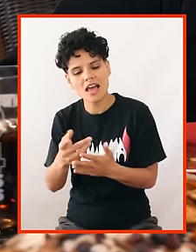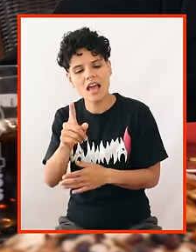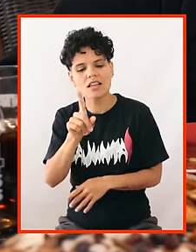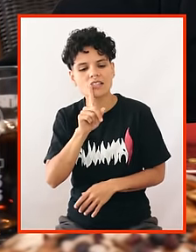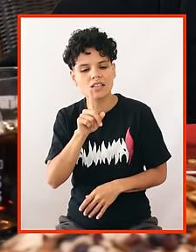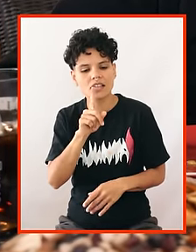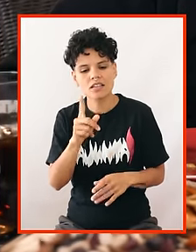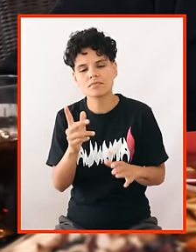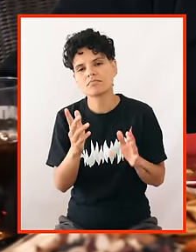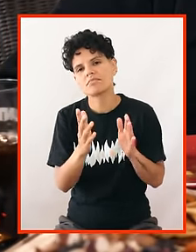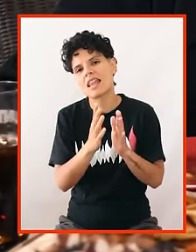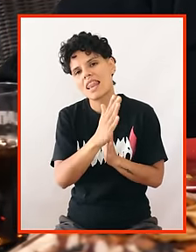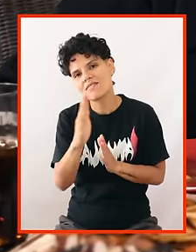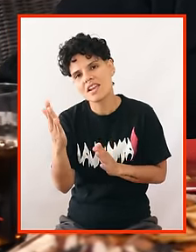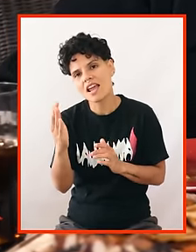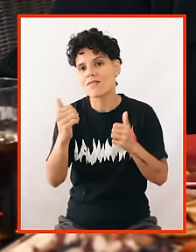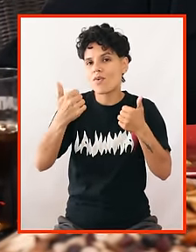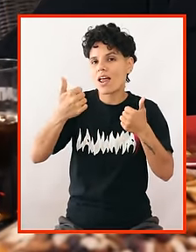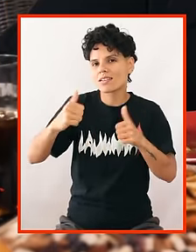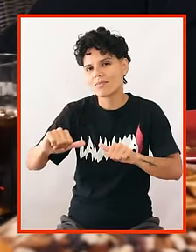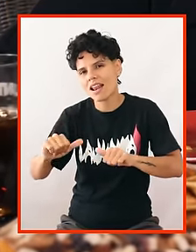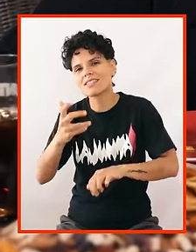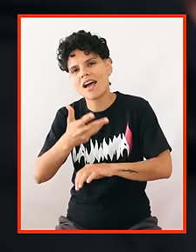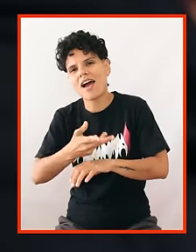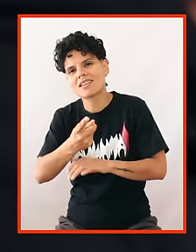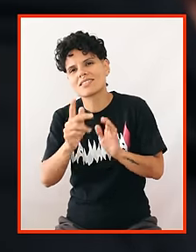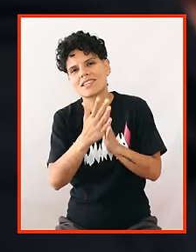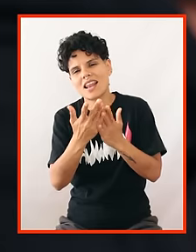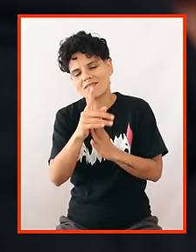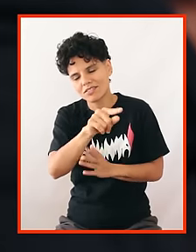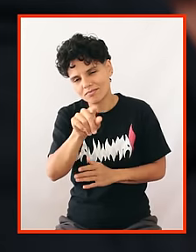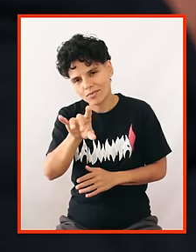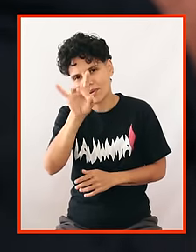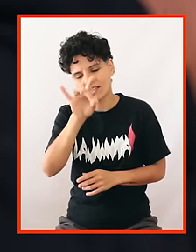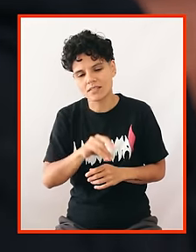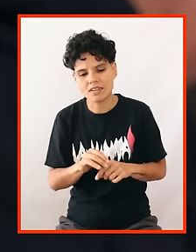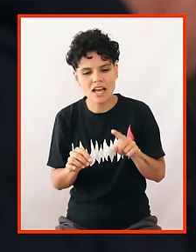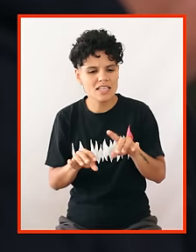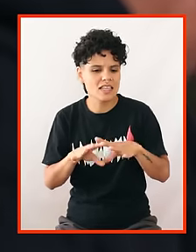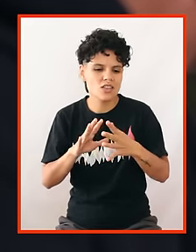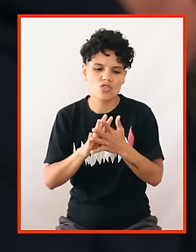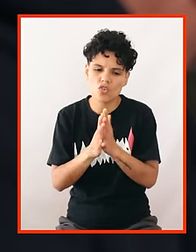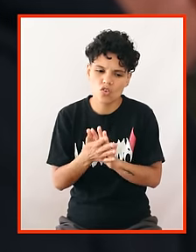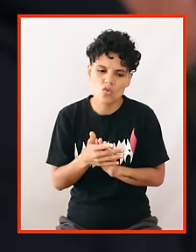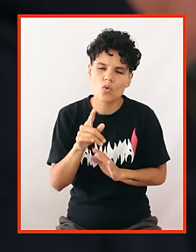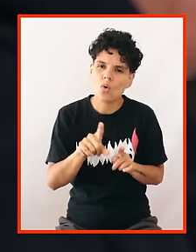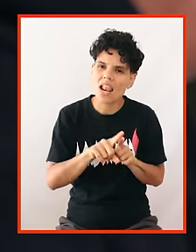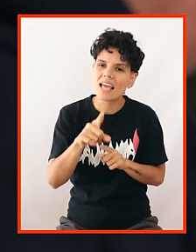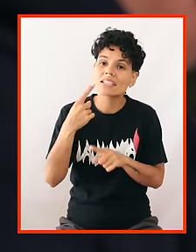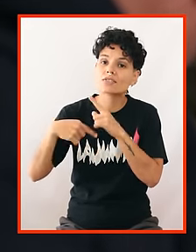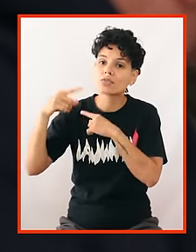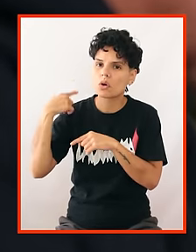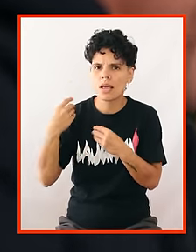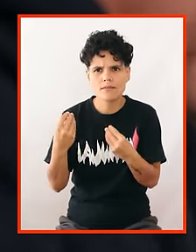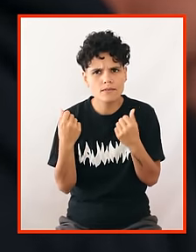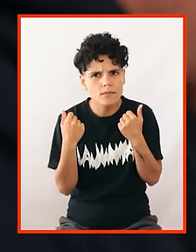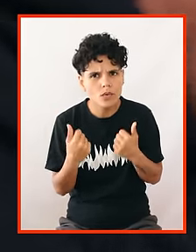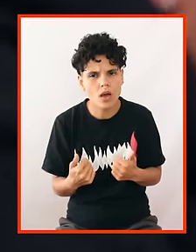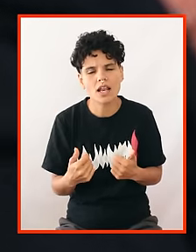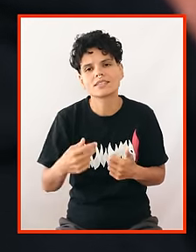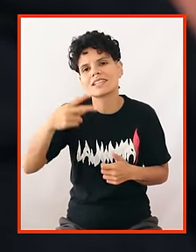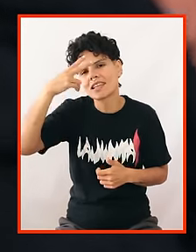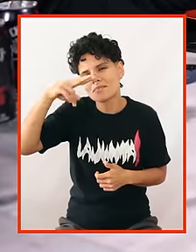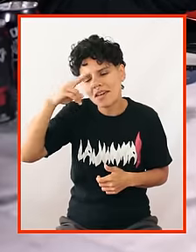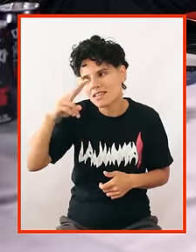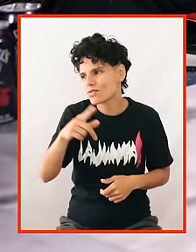encontrar en las mejores y peores librerías del país. Canción para mañana. Sí. Ahí está. Todo. Registrado. Ahí hay una súper buena